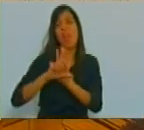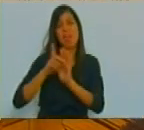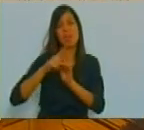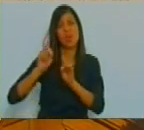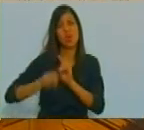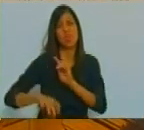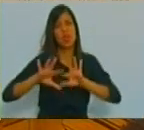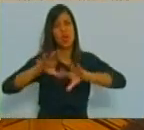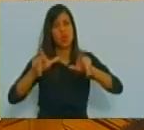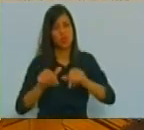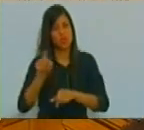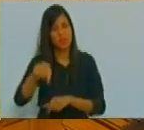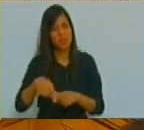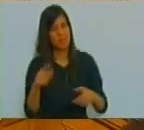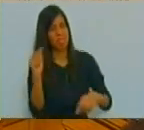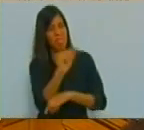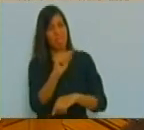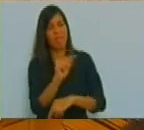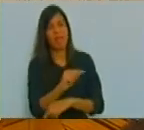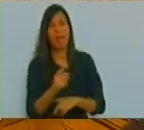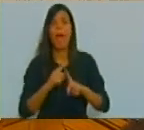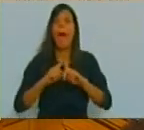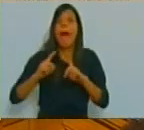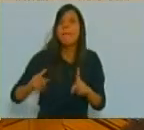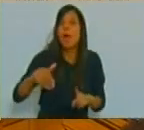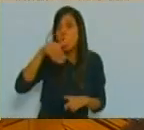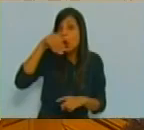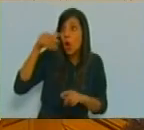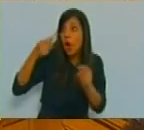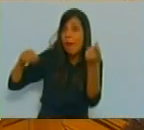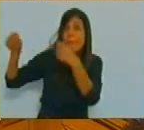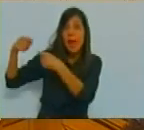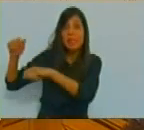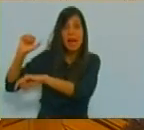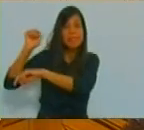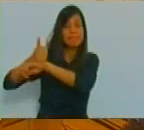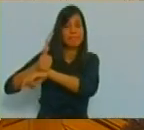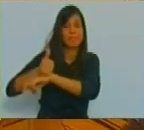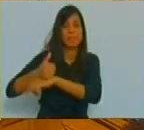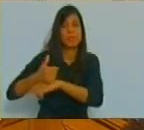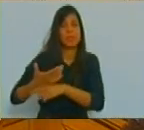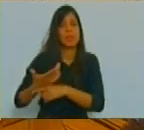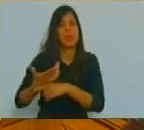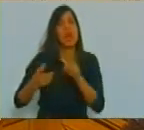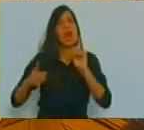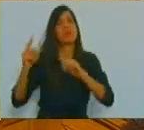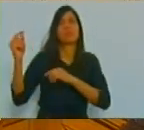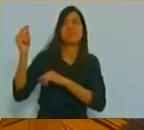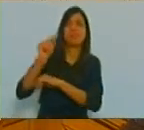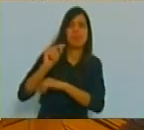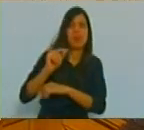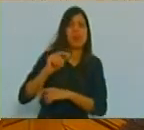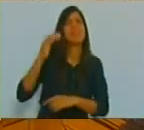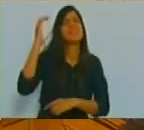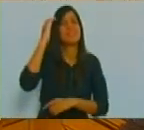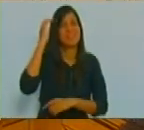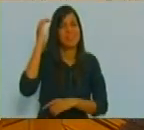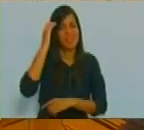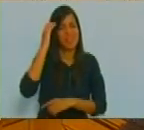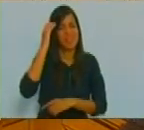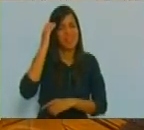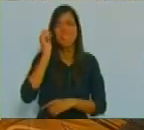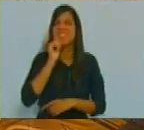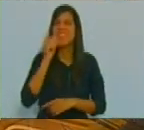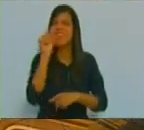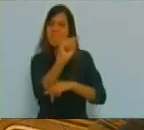corruptos pero con respecto al narcotráfico que además de la actualización yo sé que yo estoy seguro que quienes lo